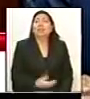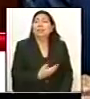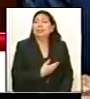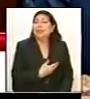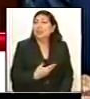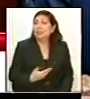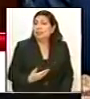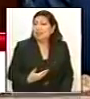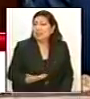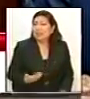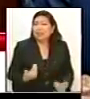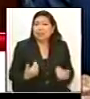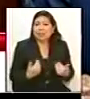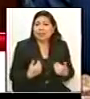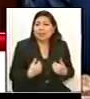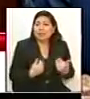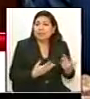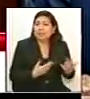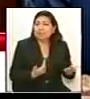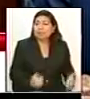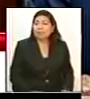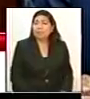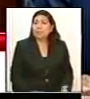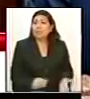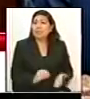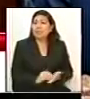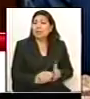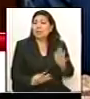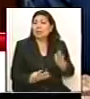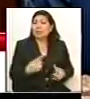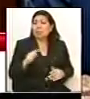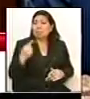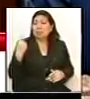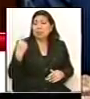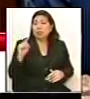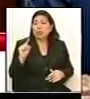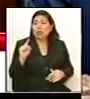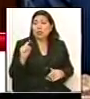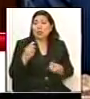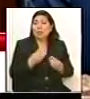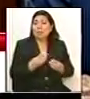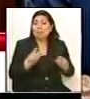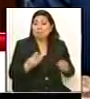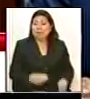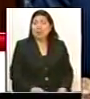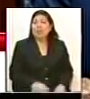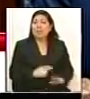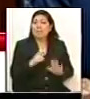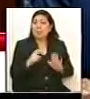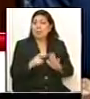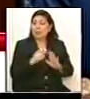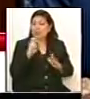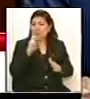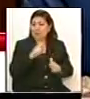presidente, tenemos pendiente más de 14,000 millones en materia de proyectos mineros.